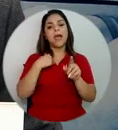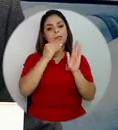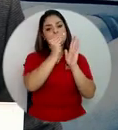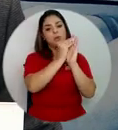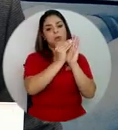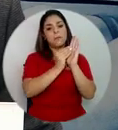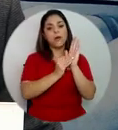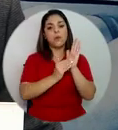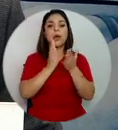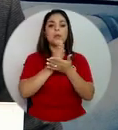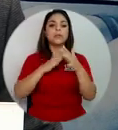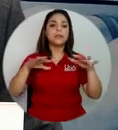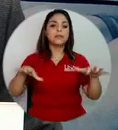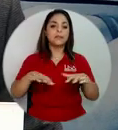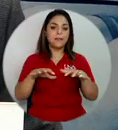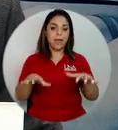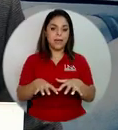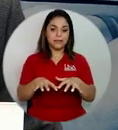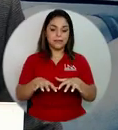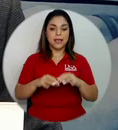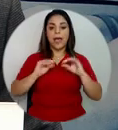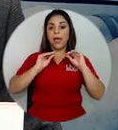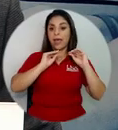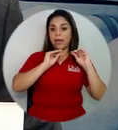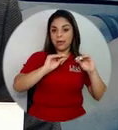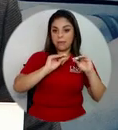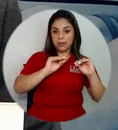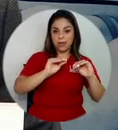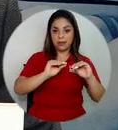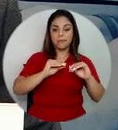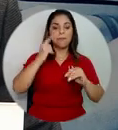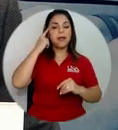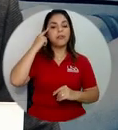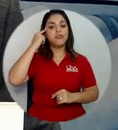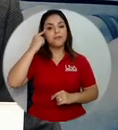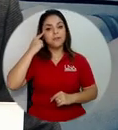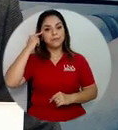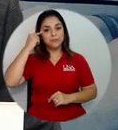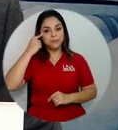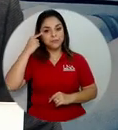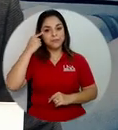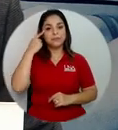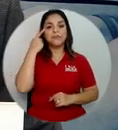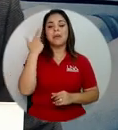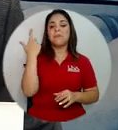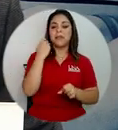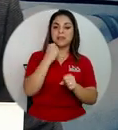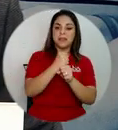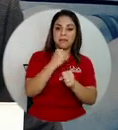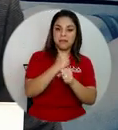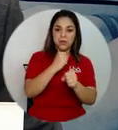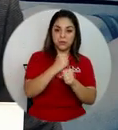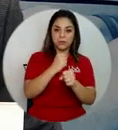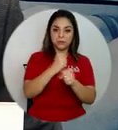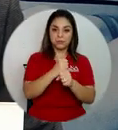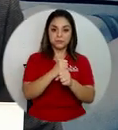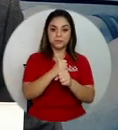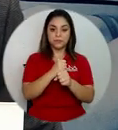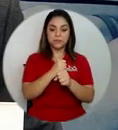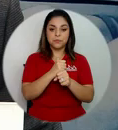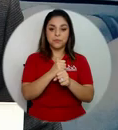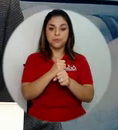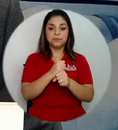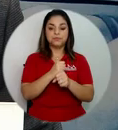una serie de actividades de índole académica, de reflexión, de trabajo